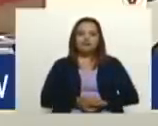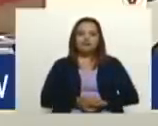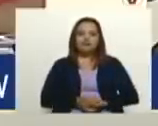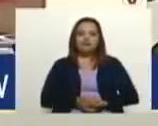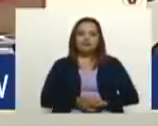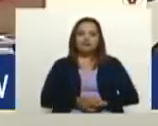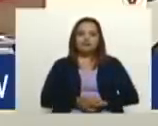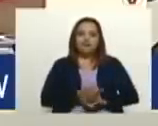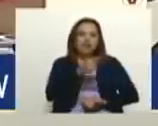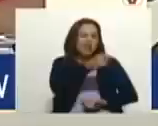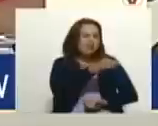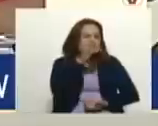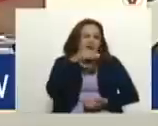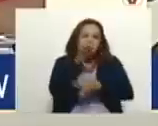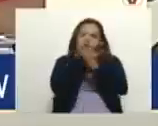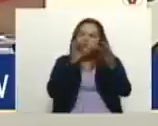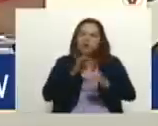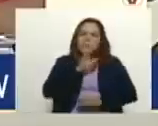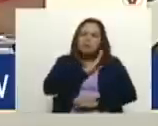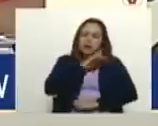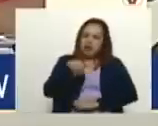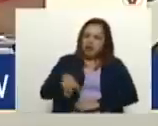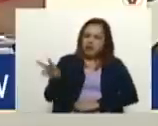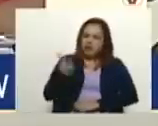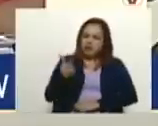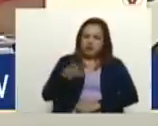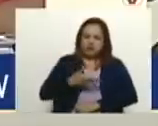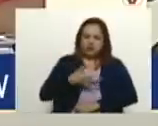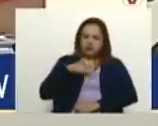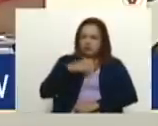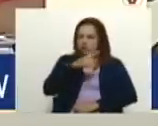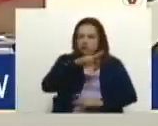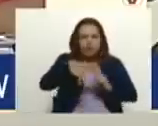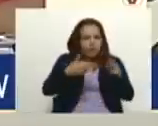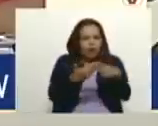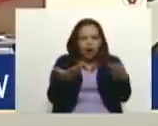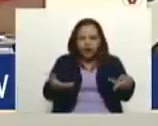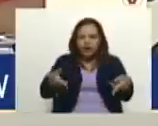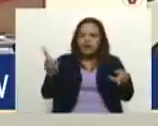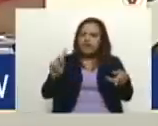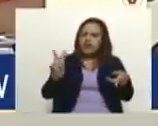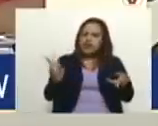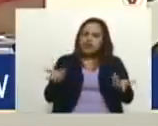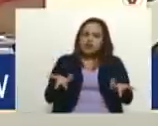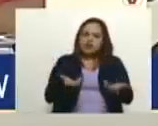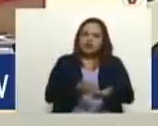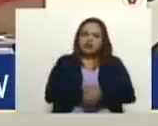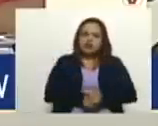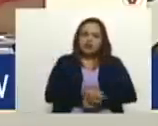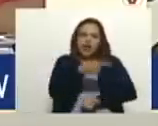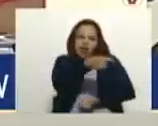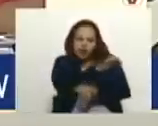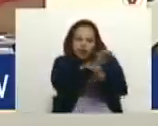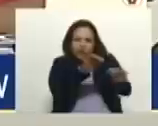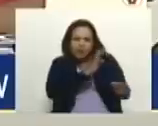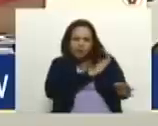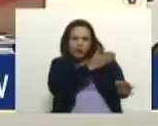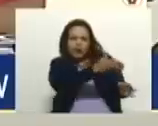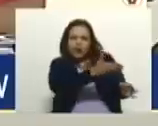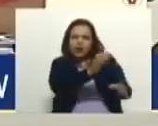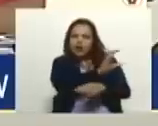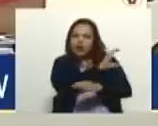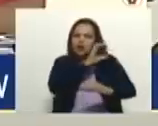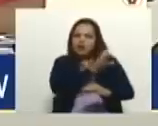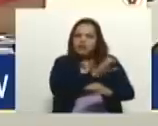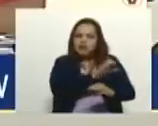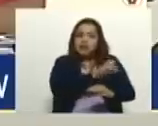Eso no son métodos para acá. No, no. No son métodos, pues. Y los han